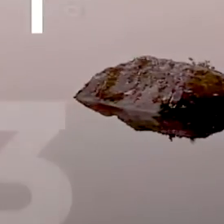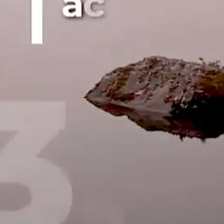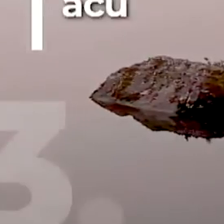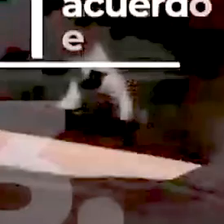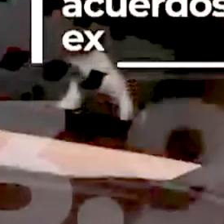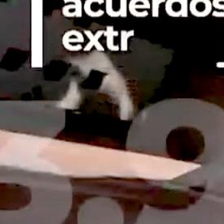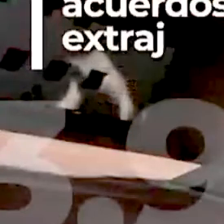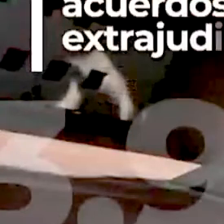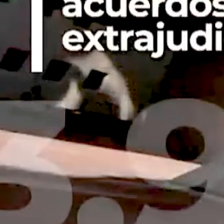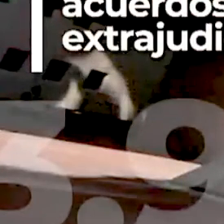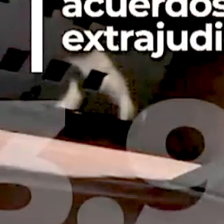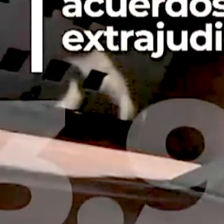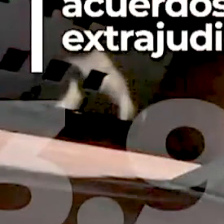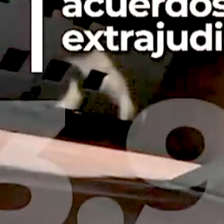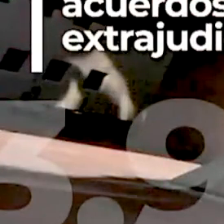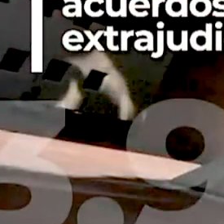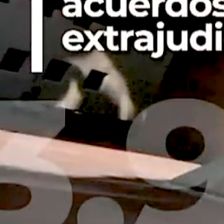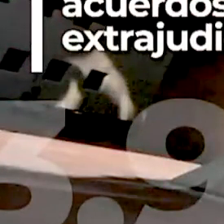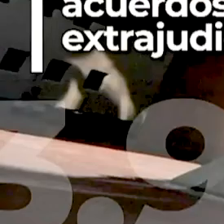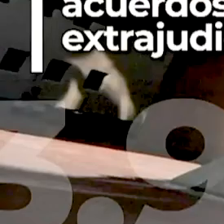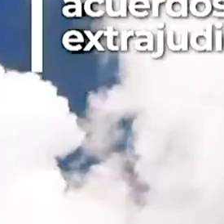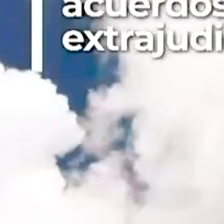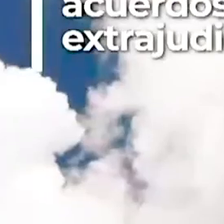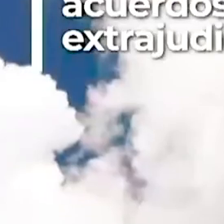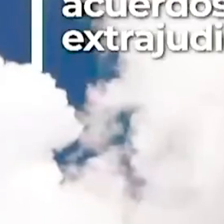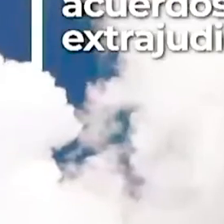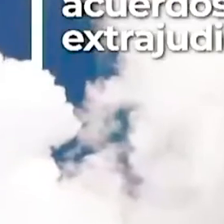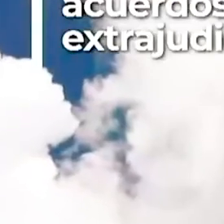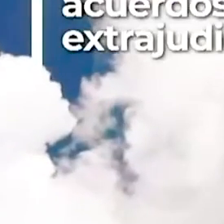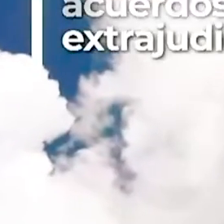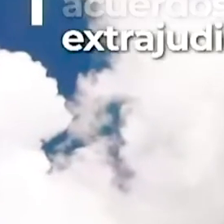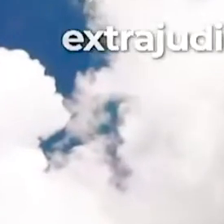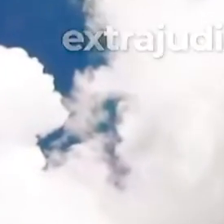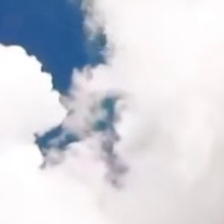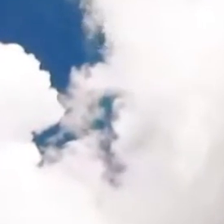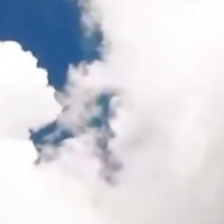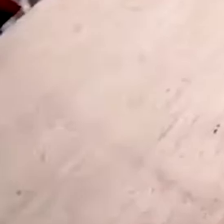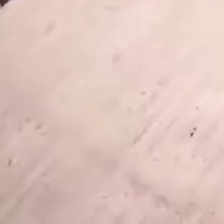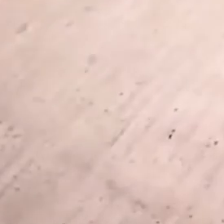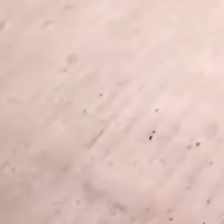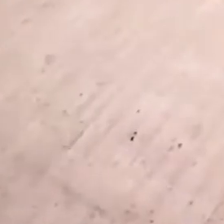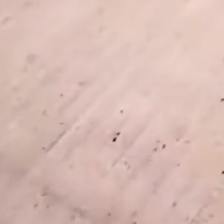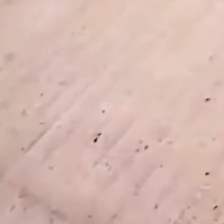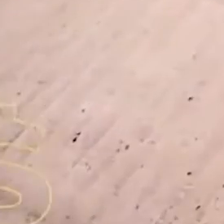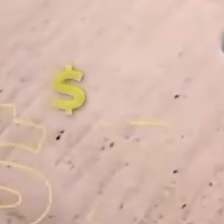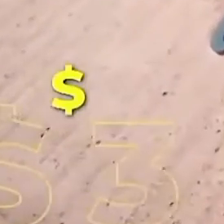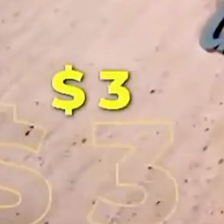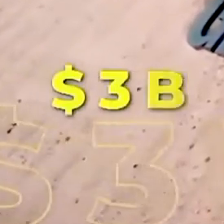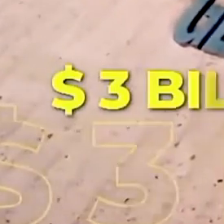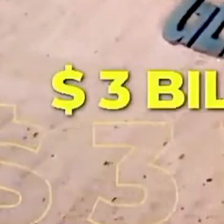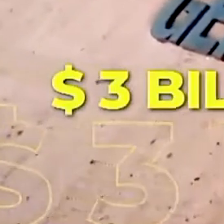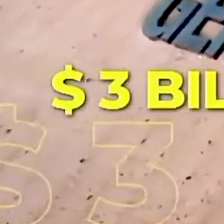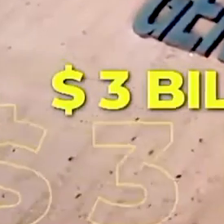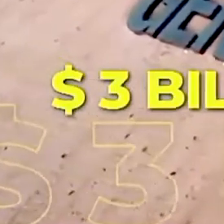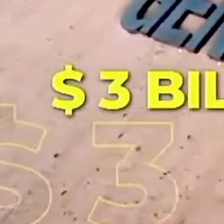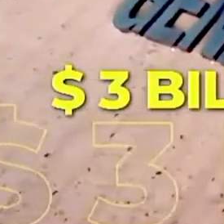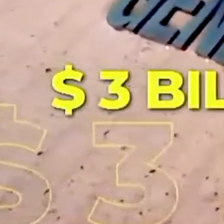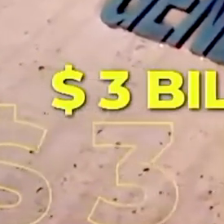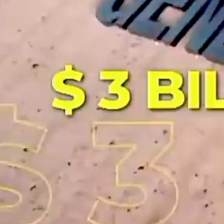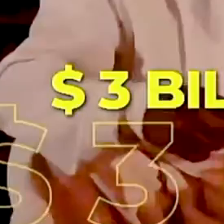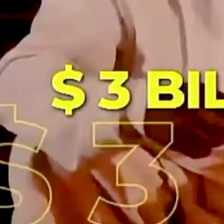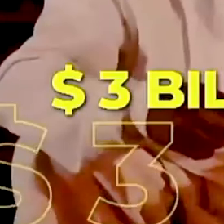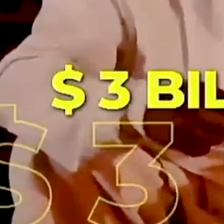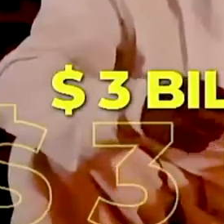Se logró 3.987 acuerdos conciliatorios extrajudiciales, los cuales representaron un beneficio para el